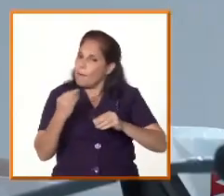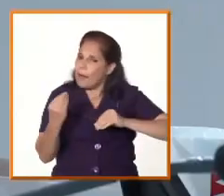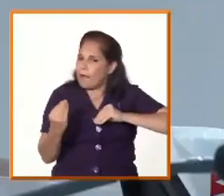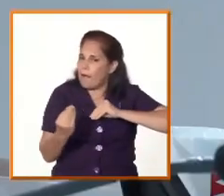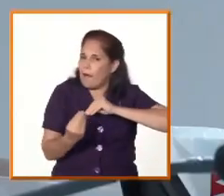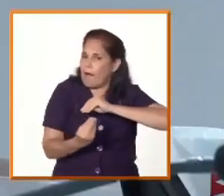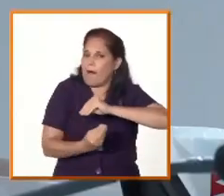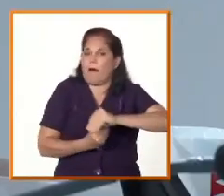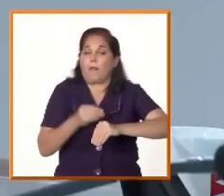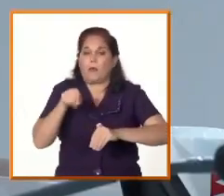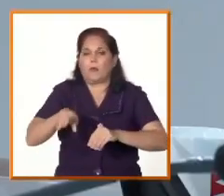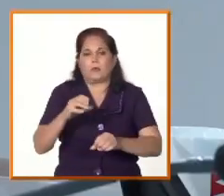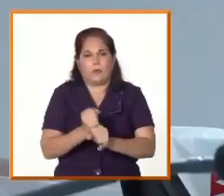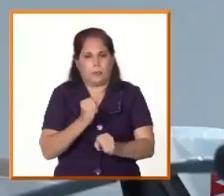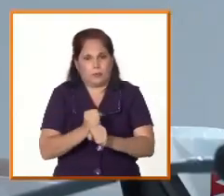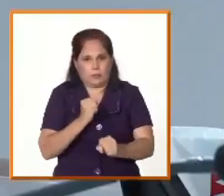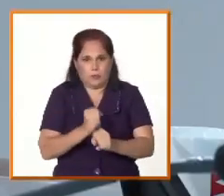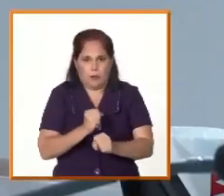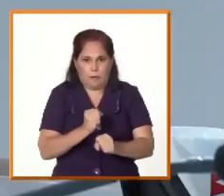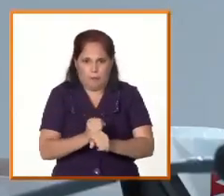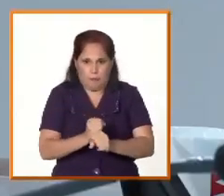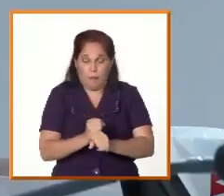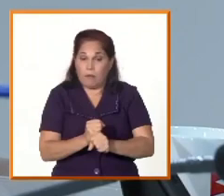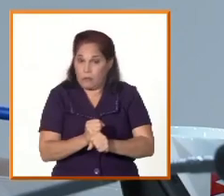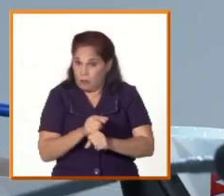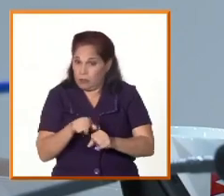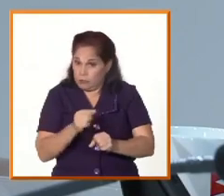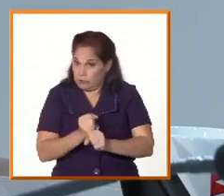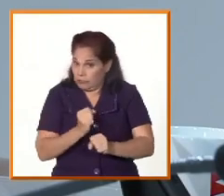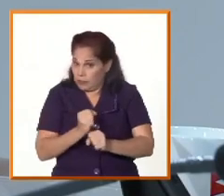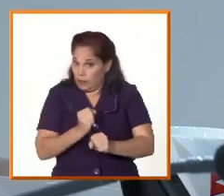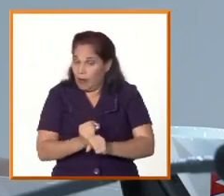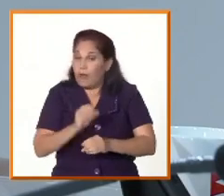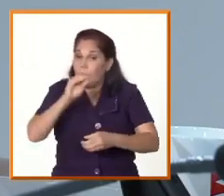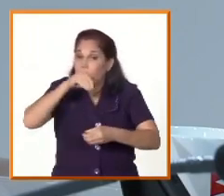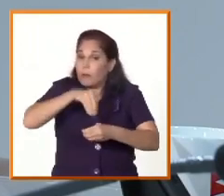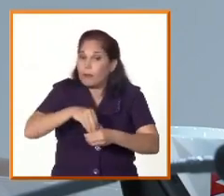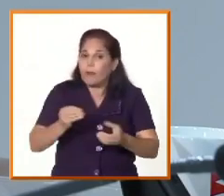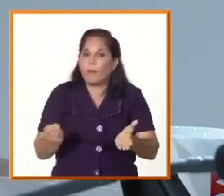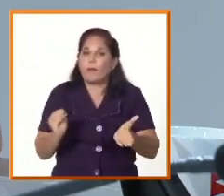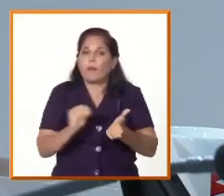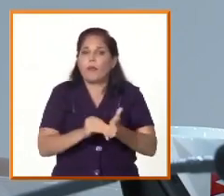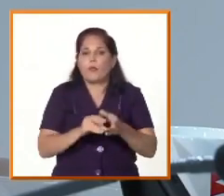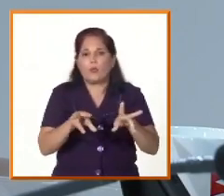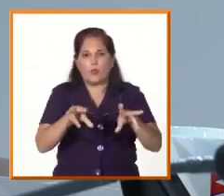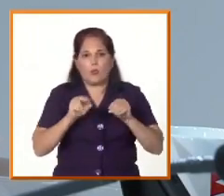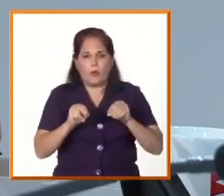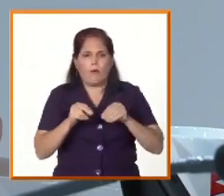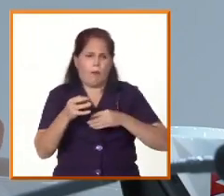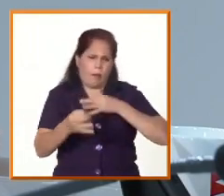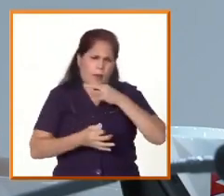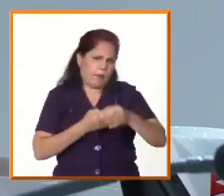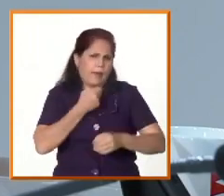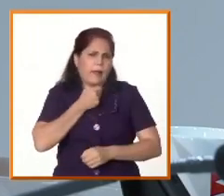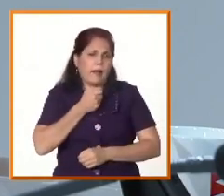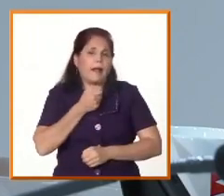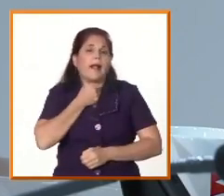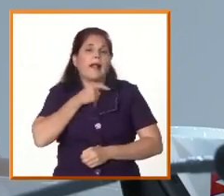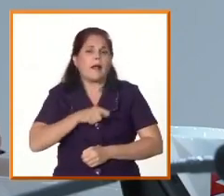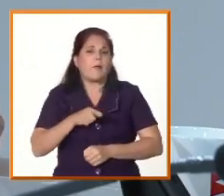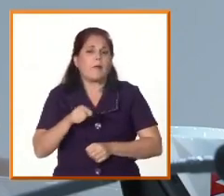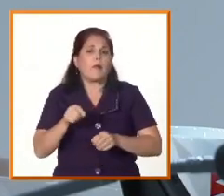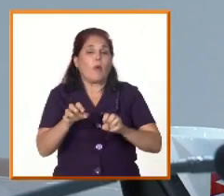se está trabajando y que se está trabajando en su implementación las vamos a mencionar por ejemplo crear condiciones